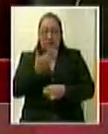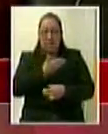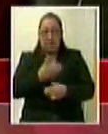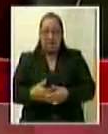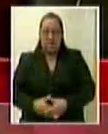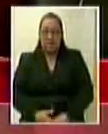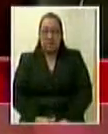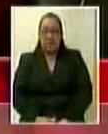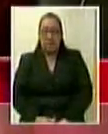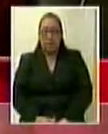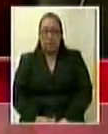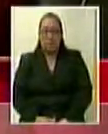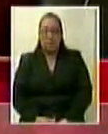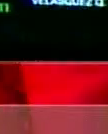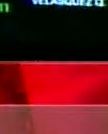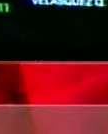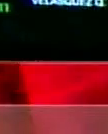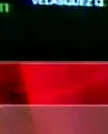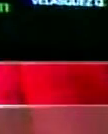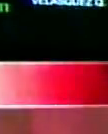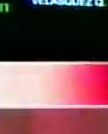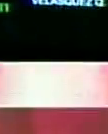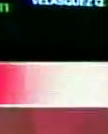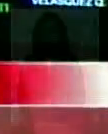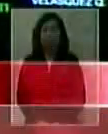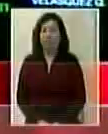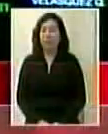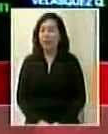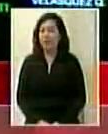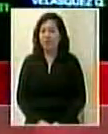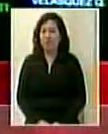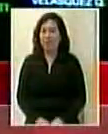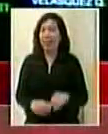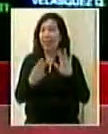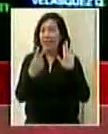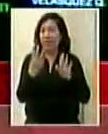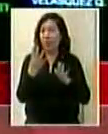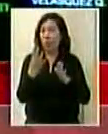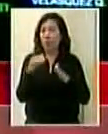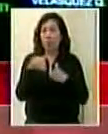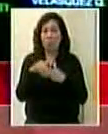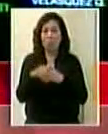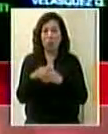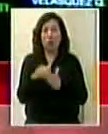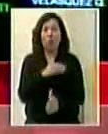presidente. Muchas gracias. Han votado a favor 74